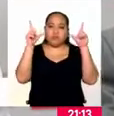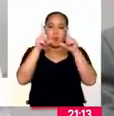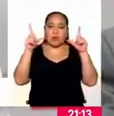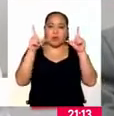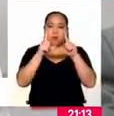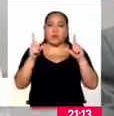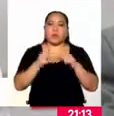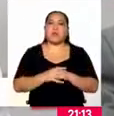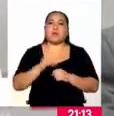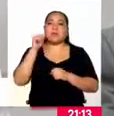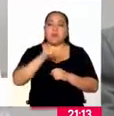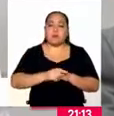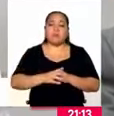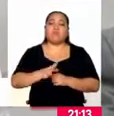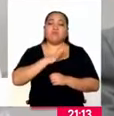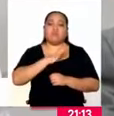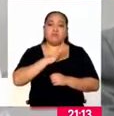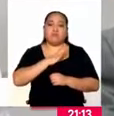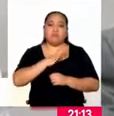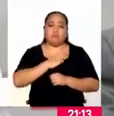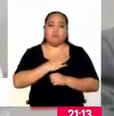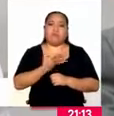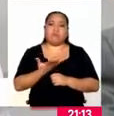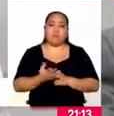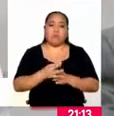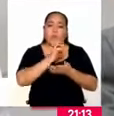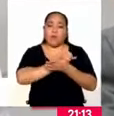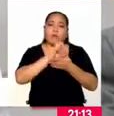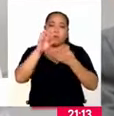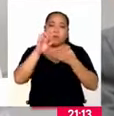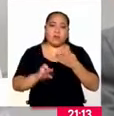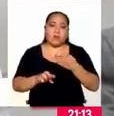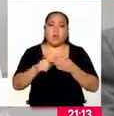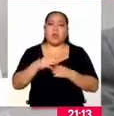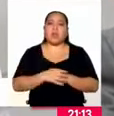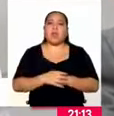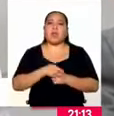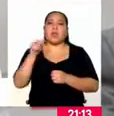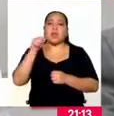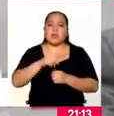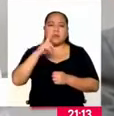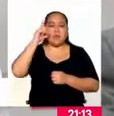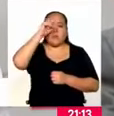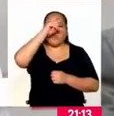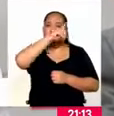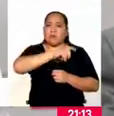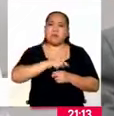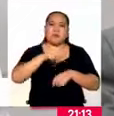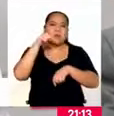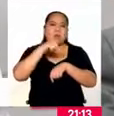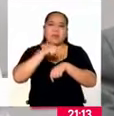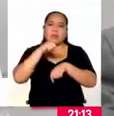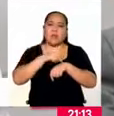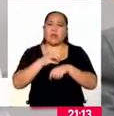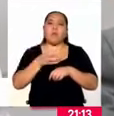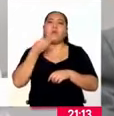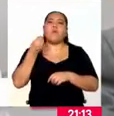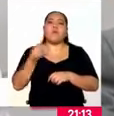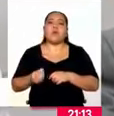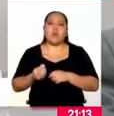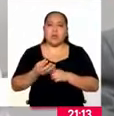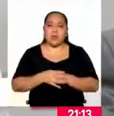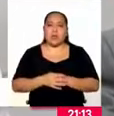ha sido muy profesional. A pesar de la situación, que es muy compleja, esto debido a que el